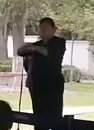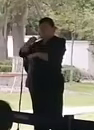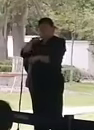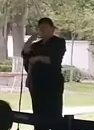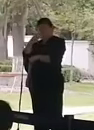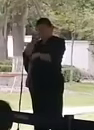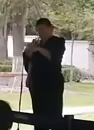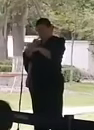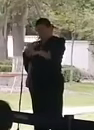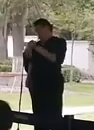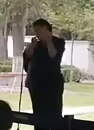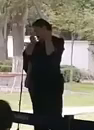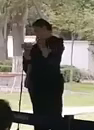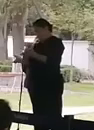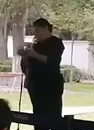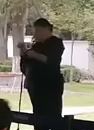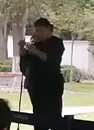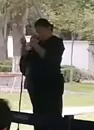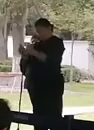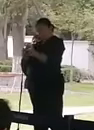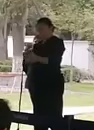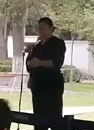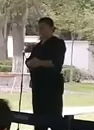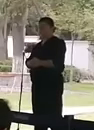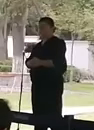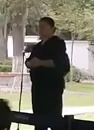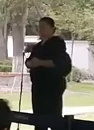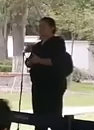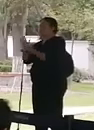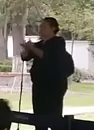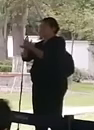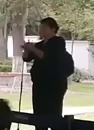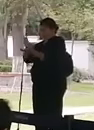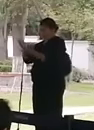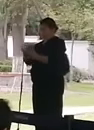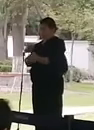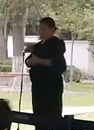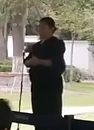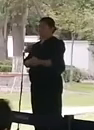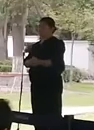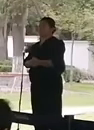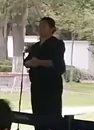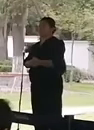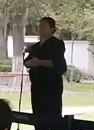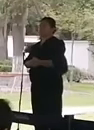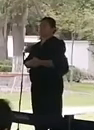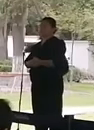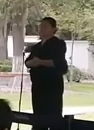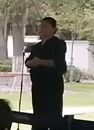en este estado. Gracias. Muchas gracias, Enrique. En lo de